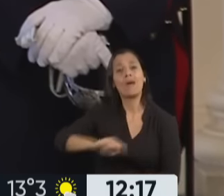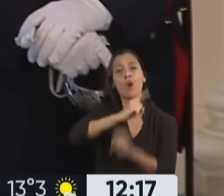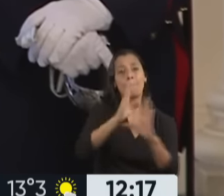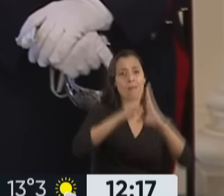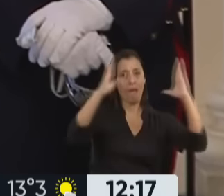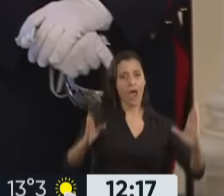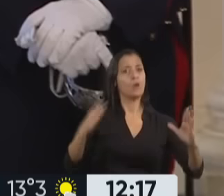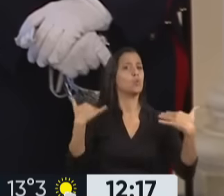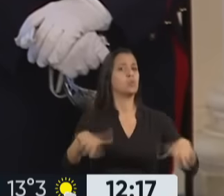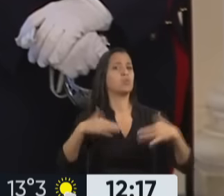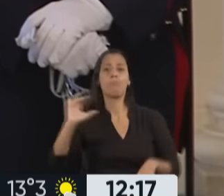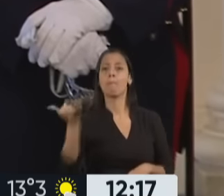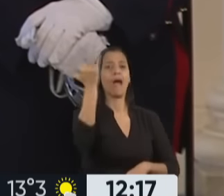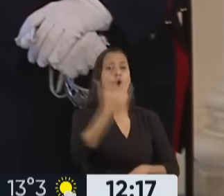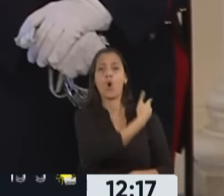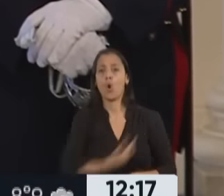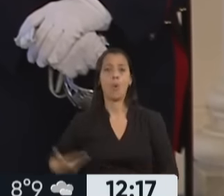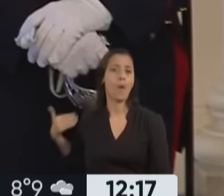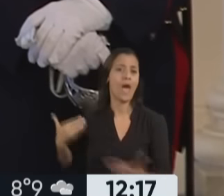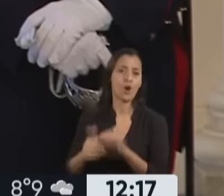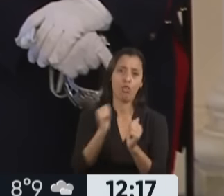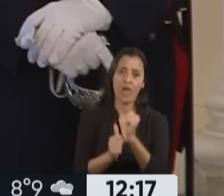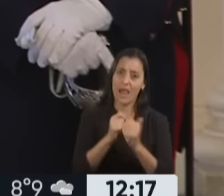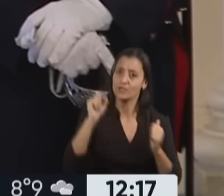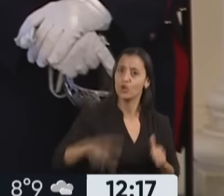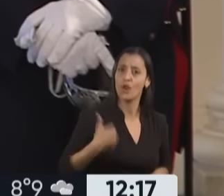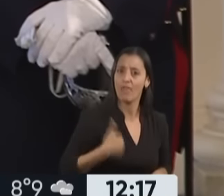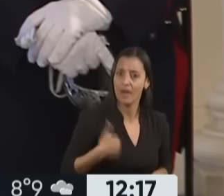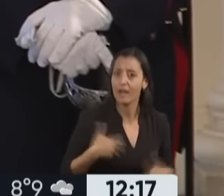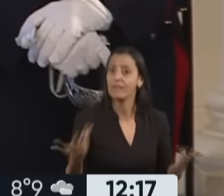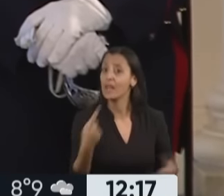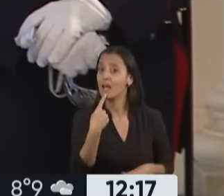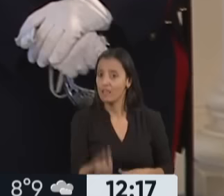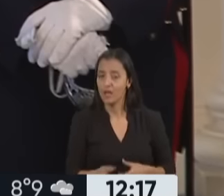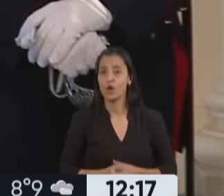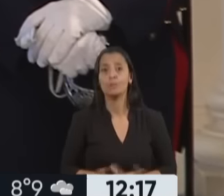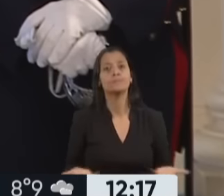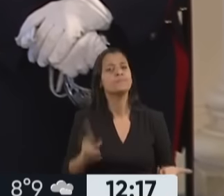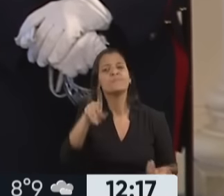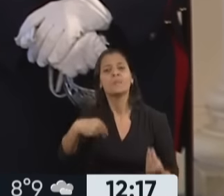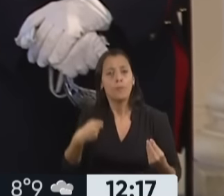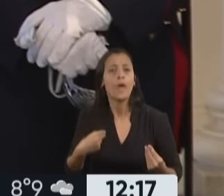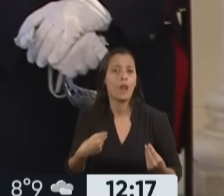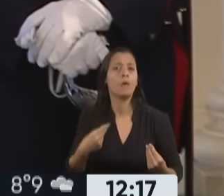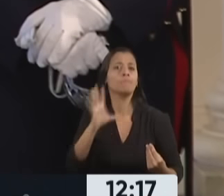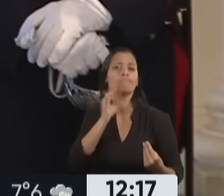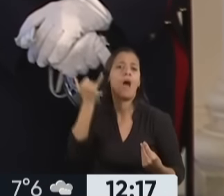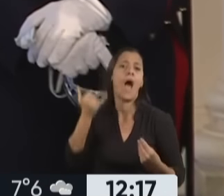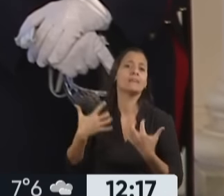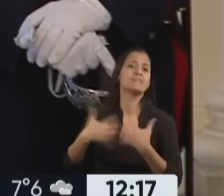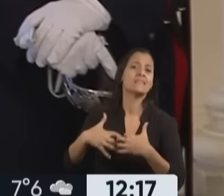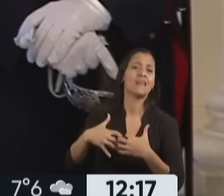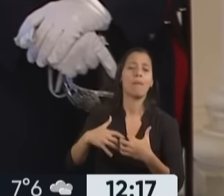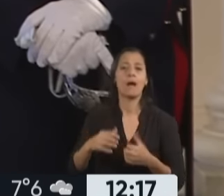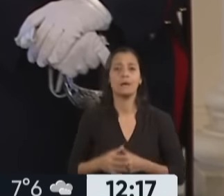exitoso, el mejor gobierno de la historia, en base a un sistema